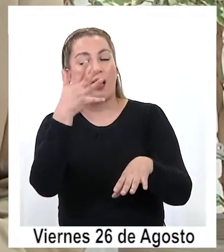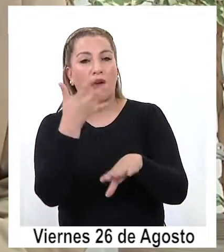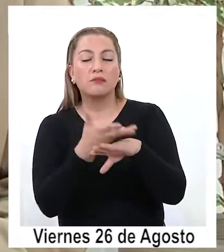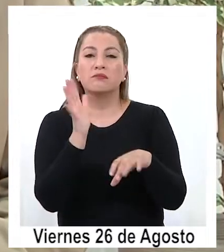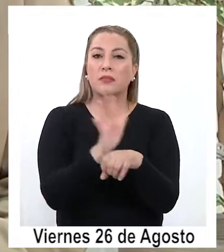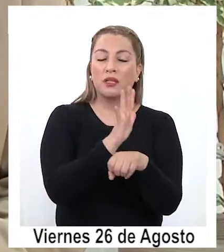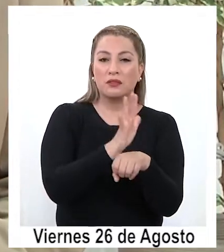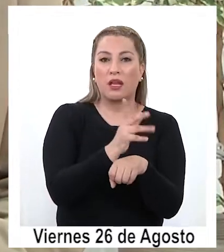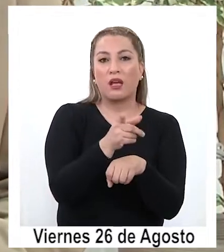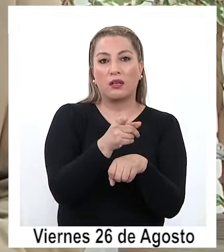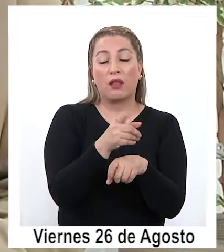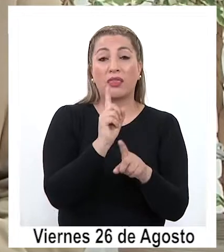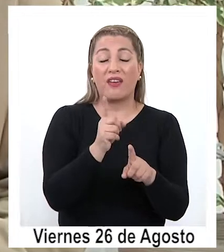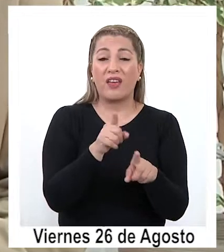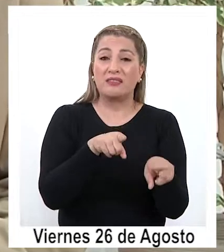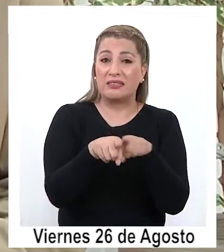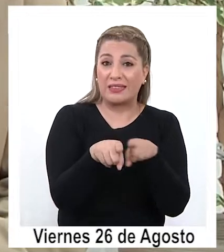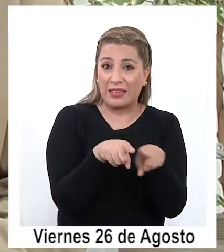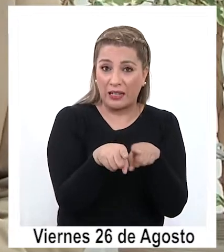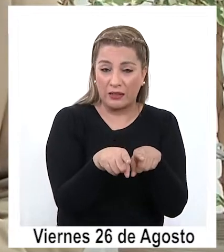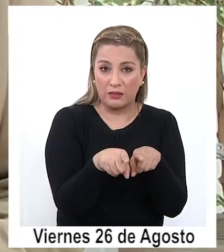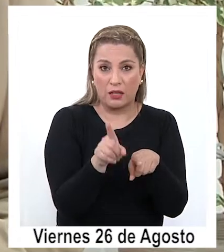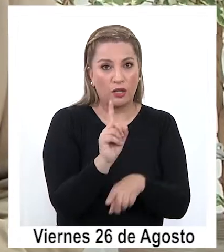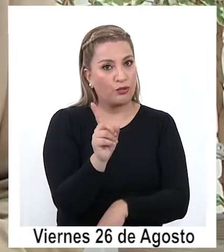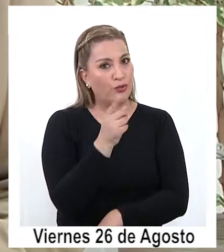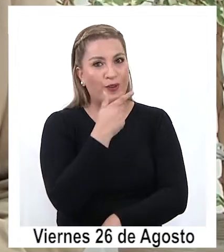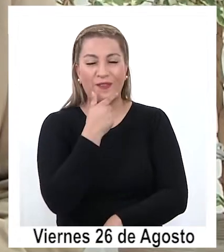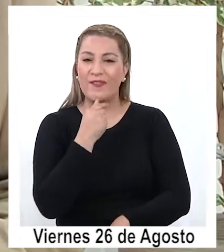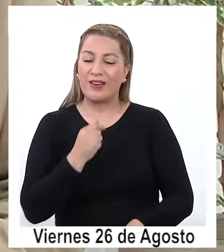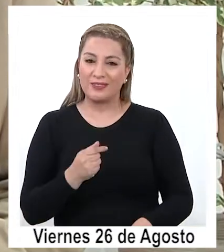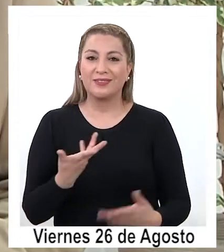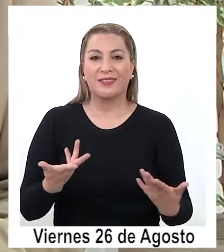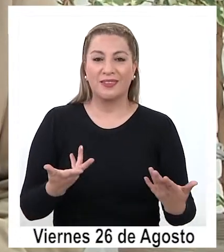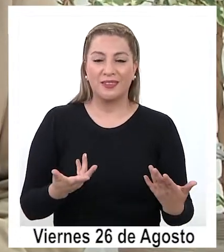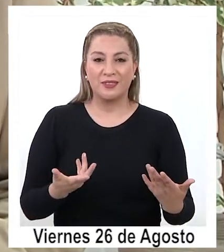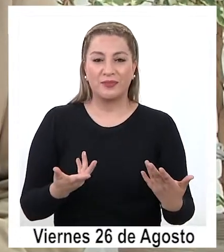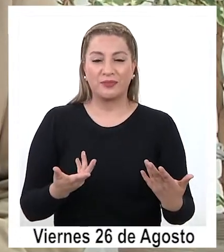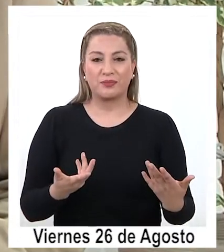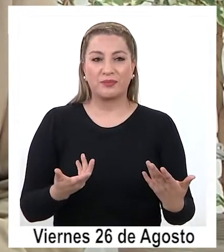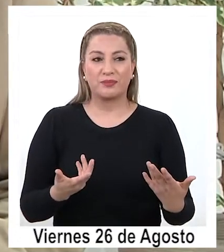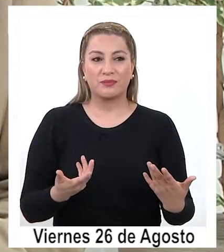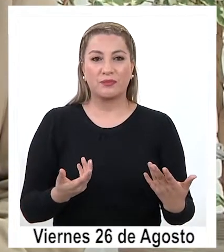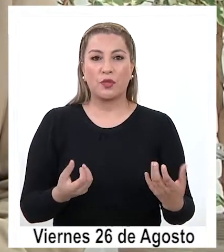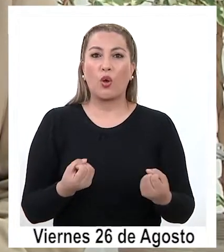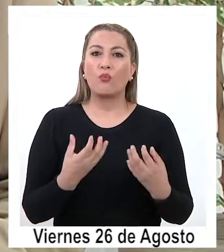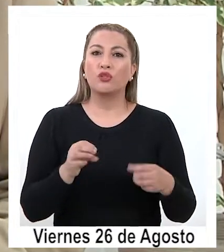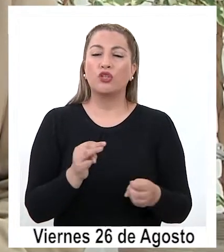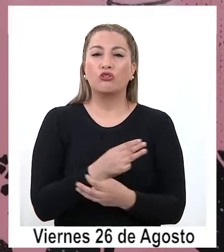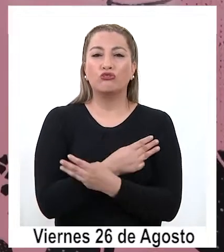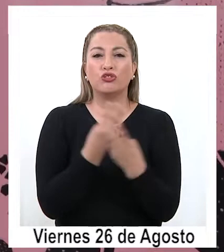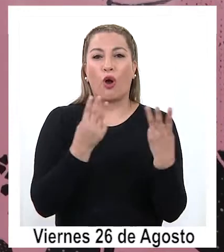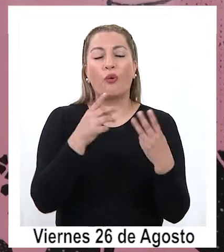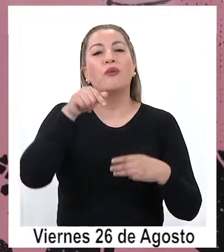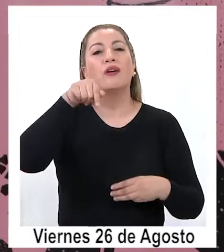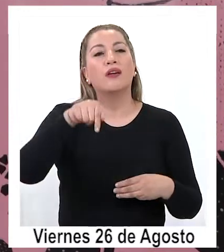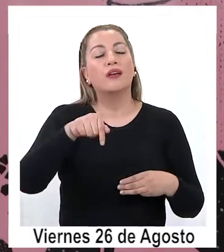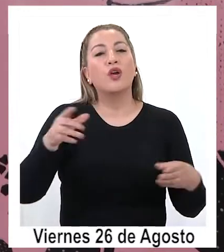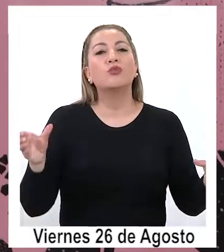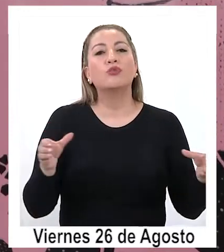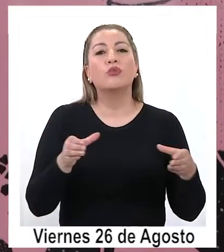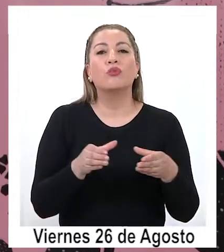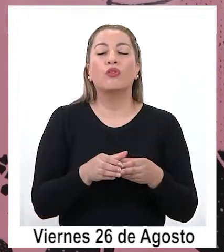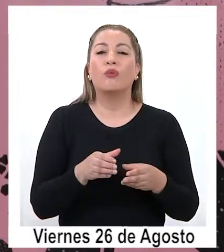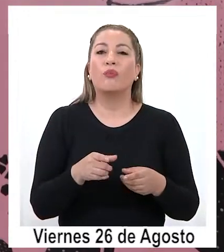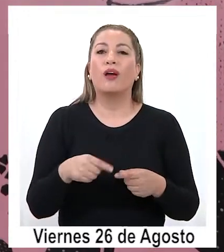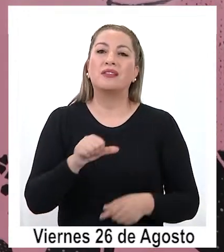teatro bueno, hay que gestionarlo no es fácil traer ciertos grandes espectáculos, grandes compañías estamos muy lejos